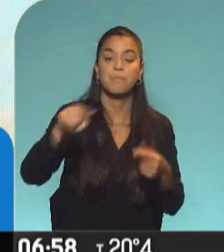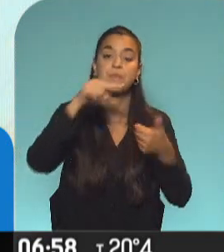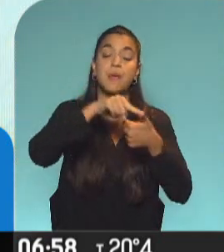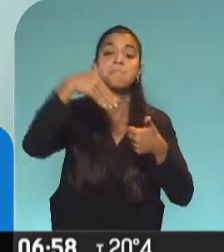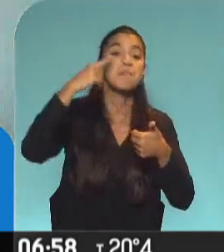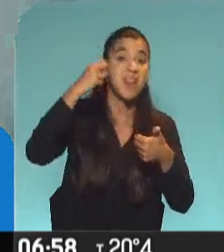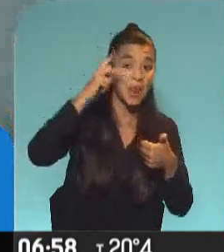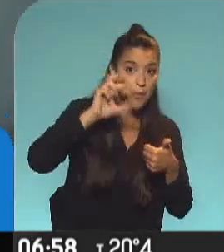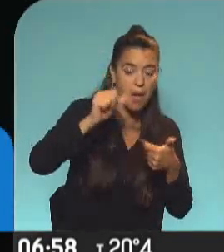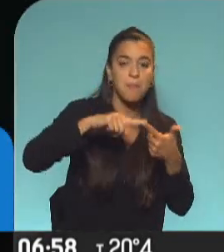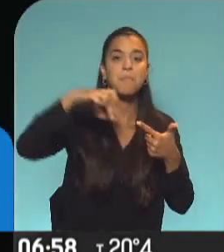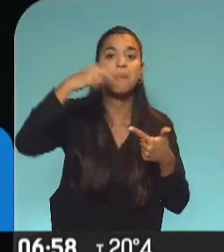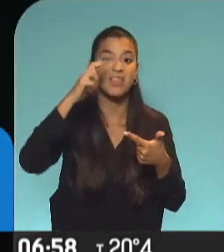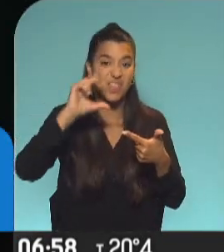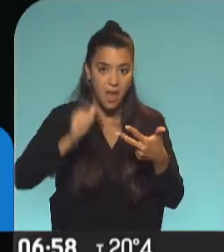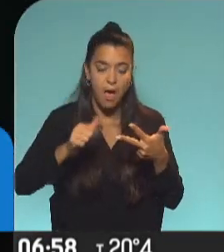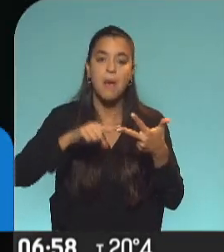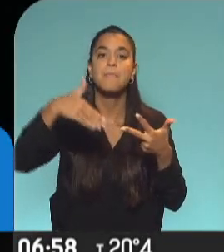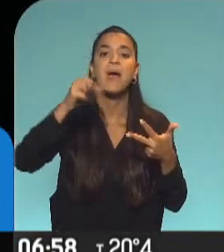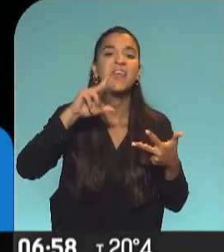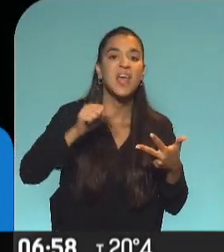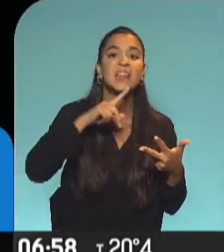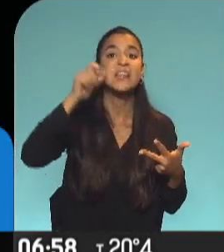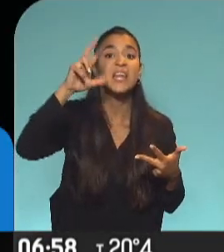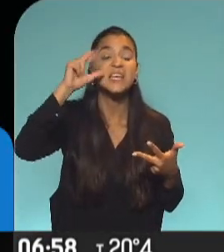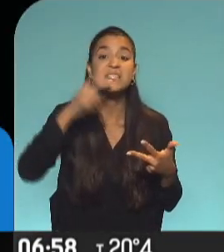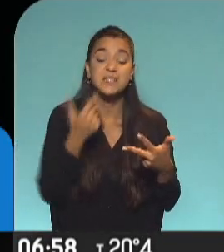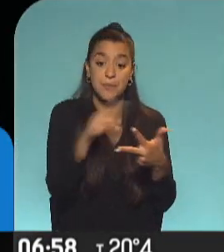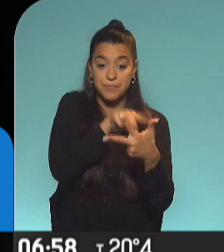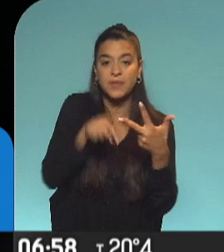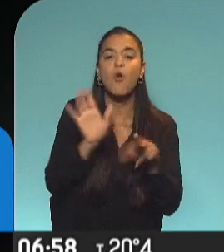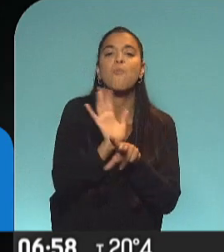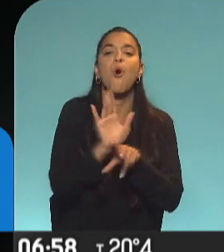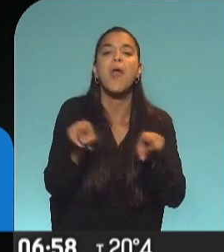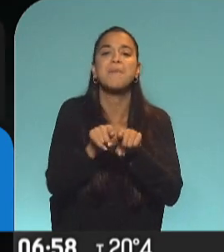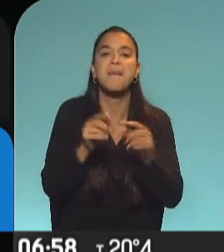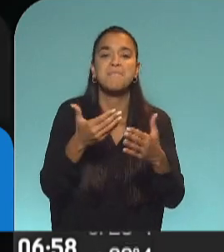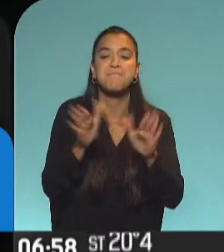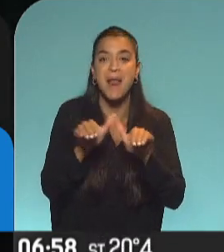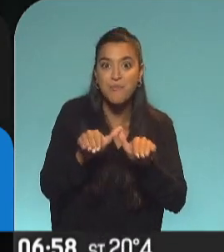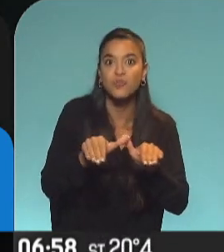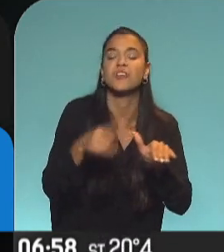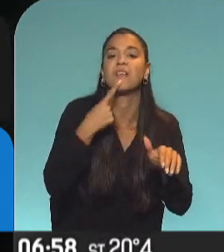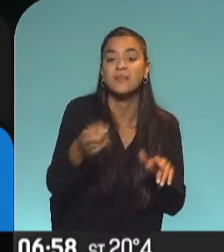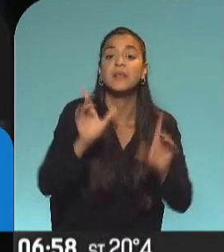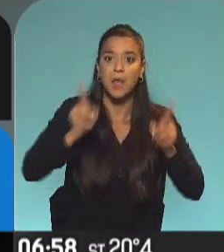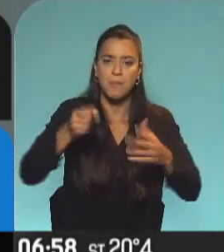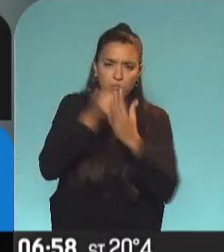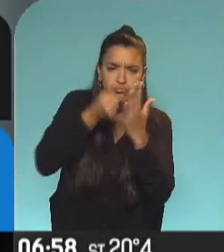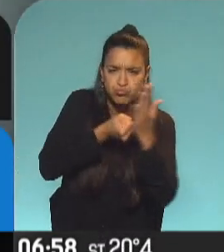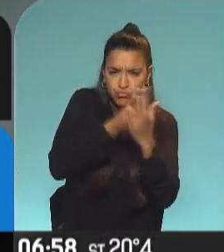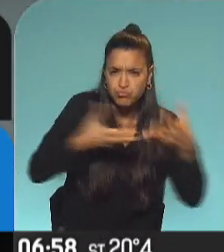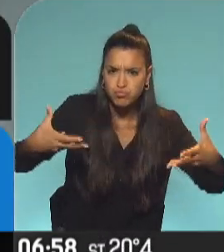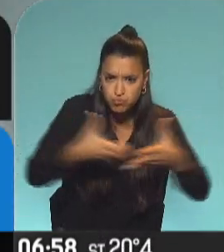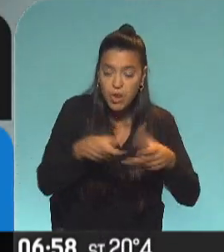son las hermanas conocidas después como las hermanas Mariposa, que se convirtieron, ¿no? Hermanas que fueron también activistas, militantes,